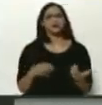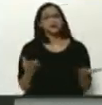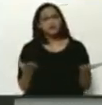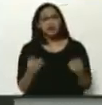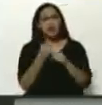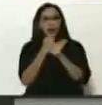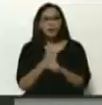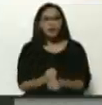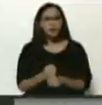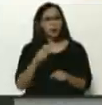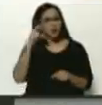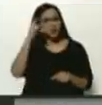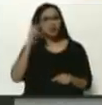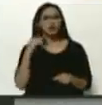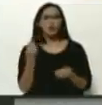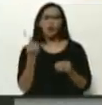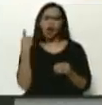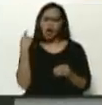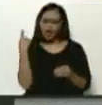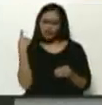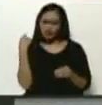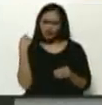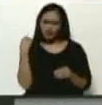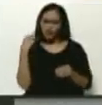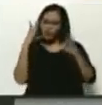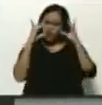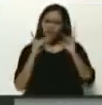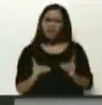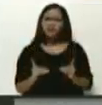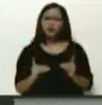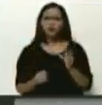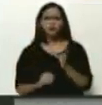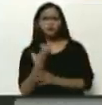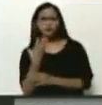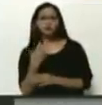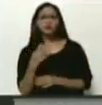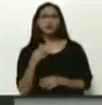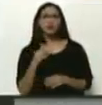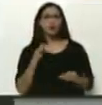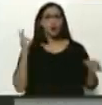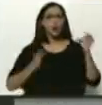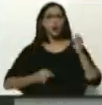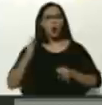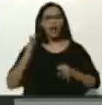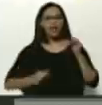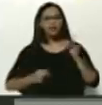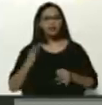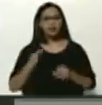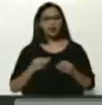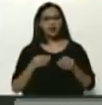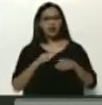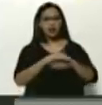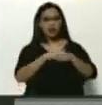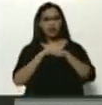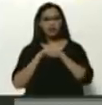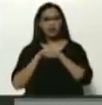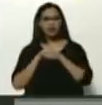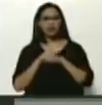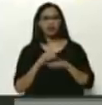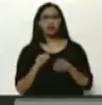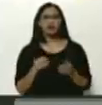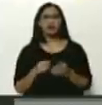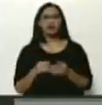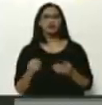como ayer salió una decisión, ayer fue que salió una decisión de unos jueces en Inglaterra,